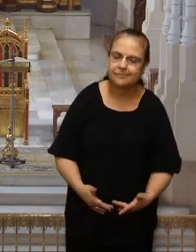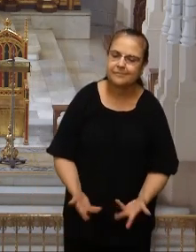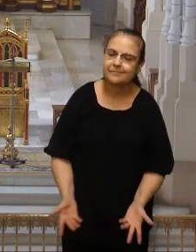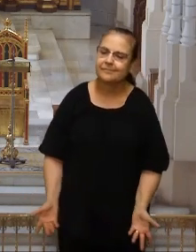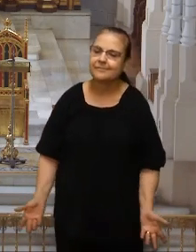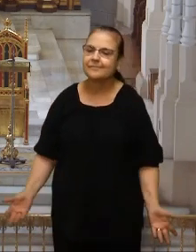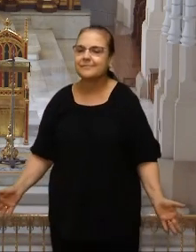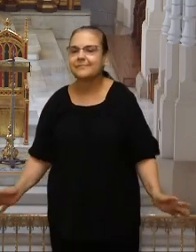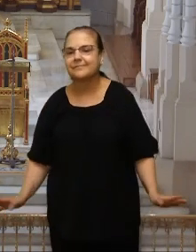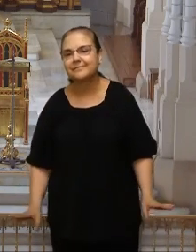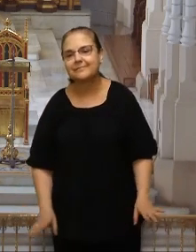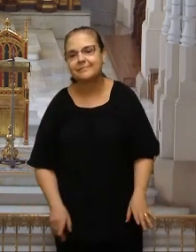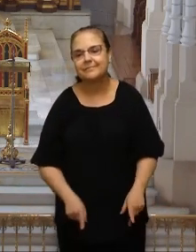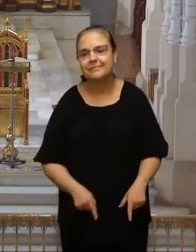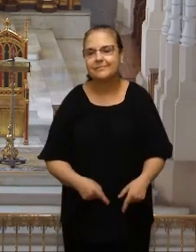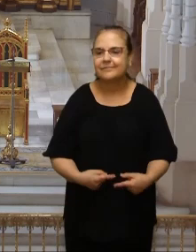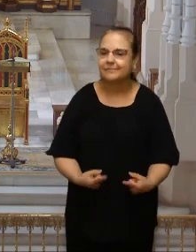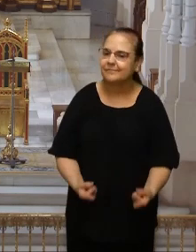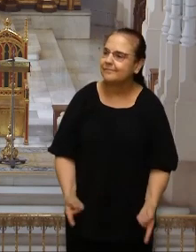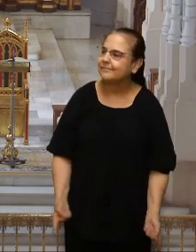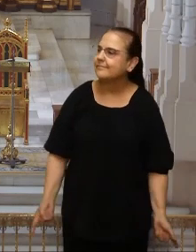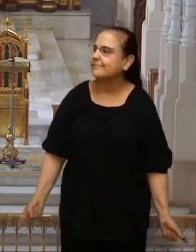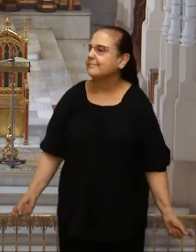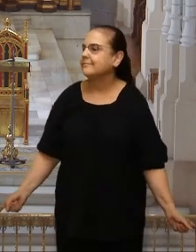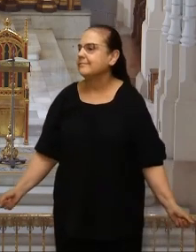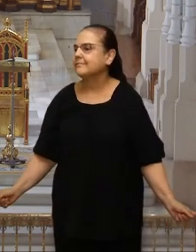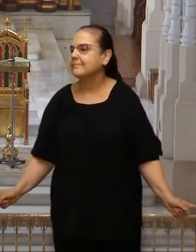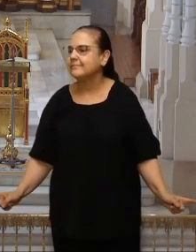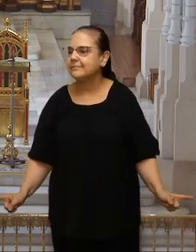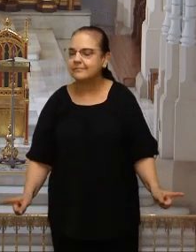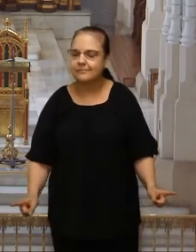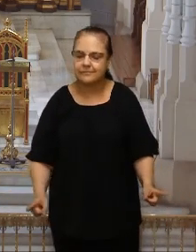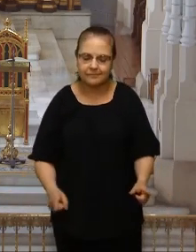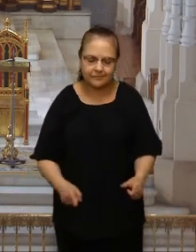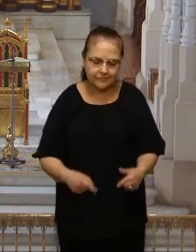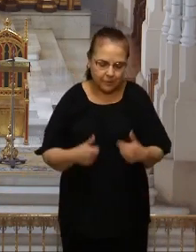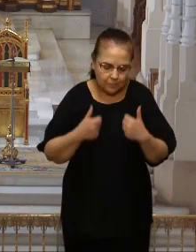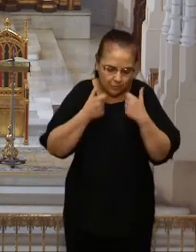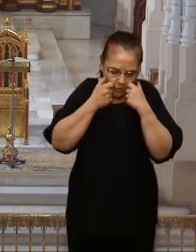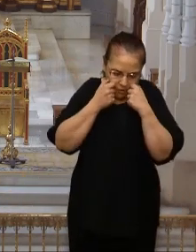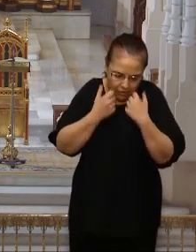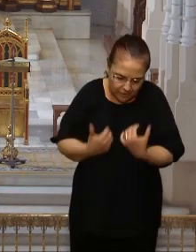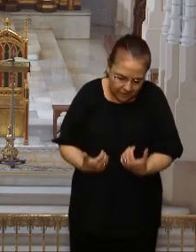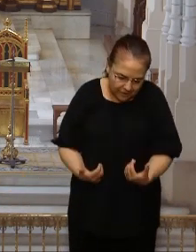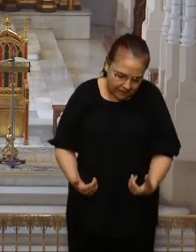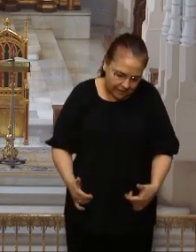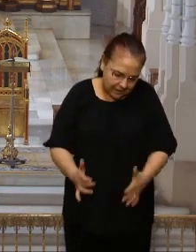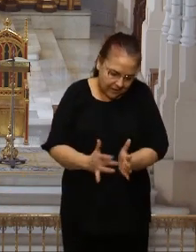thank you.